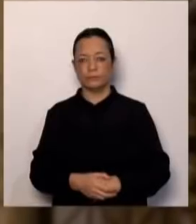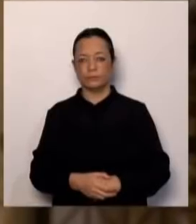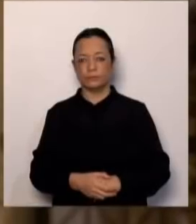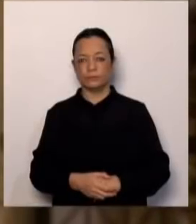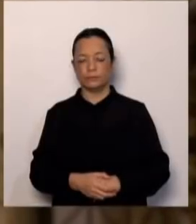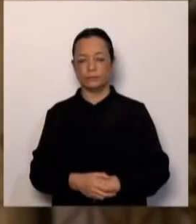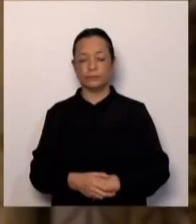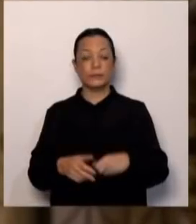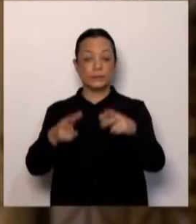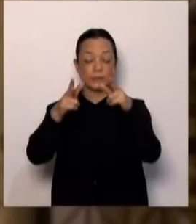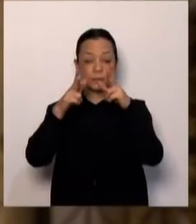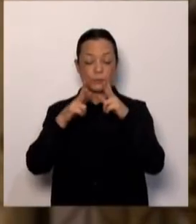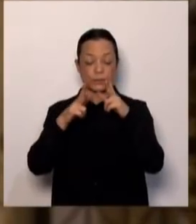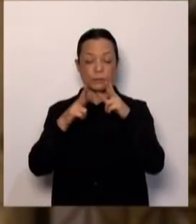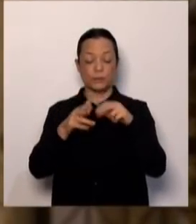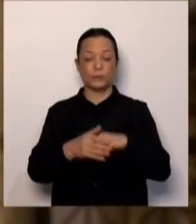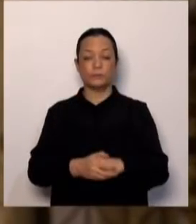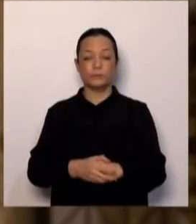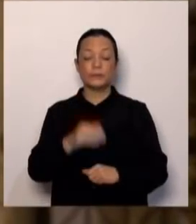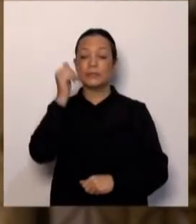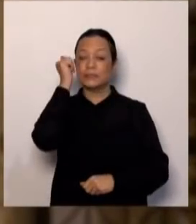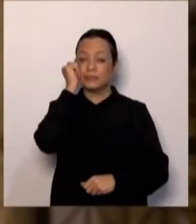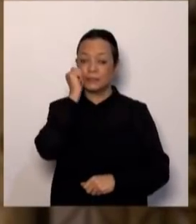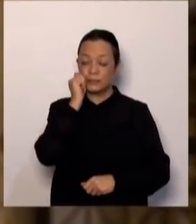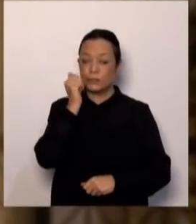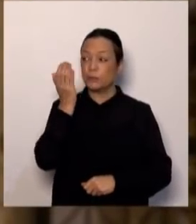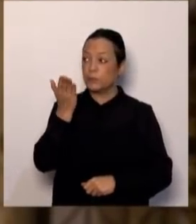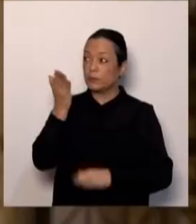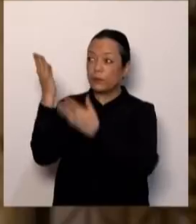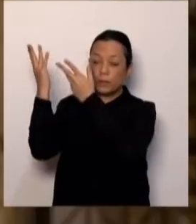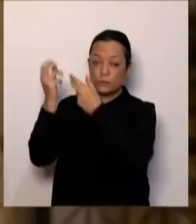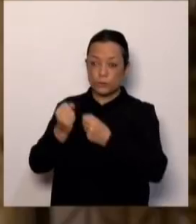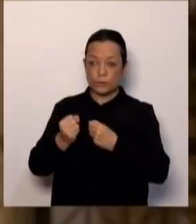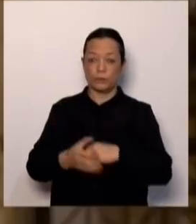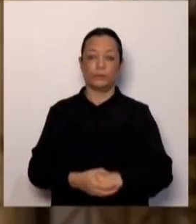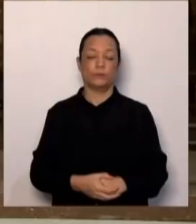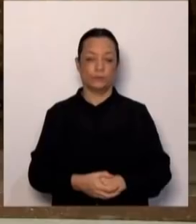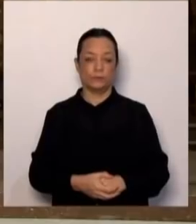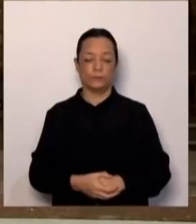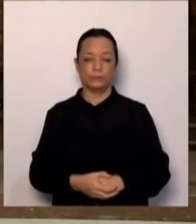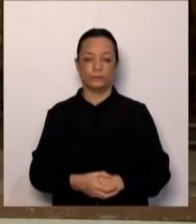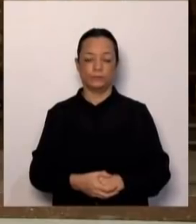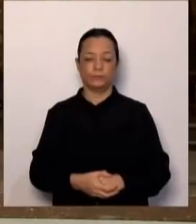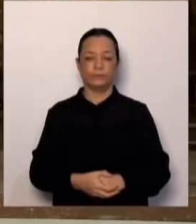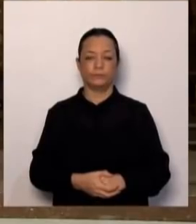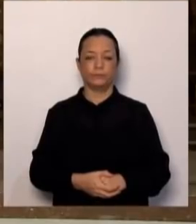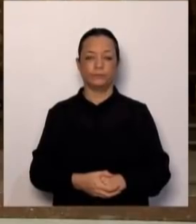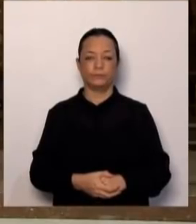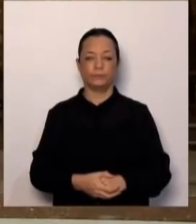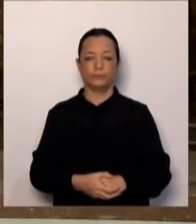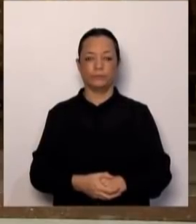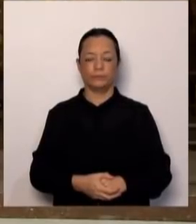A cada intención respondemos: Señor, atiende nuestra súplica. Señor, atiende